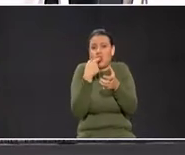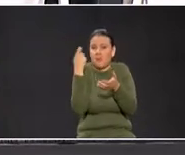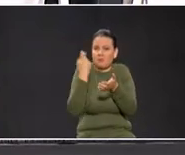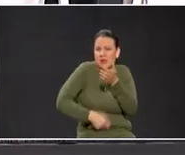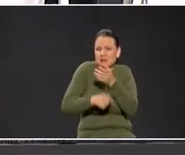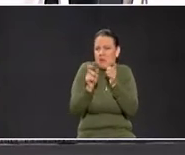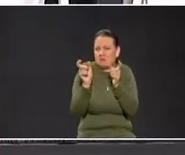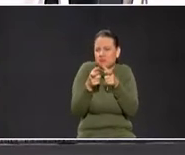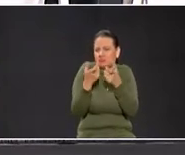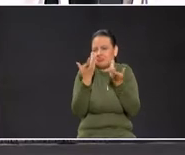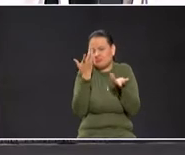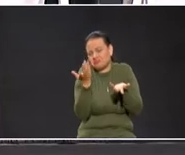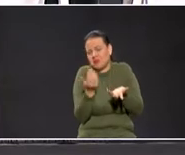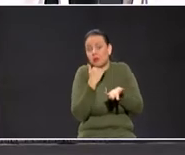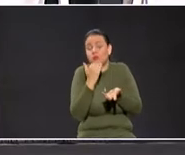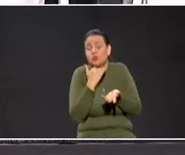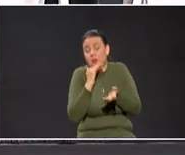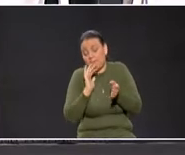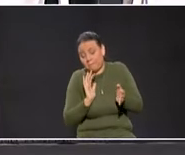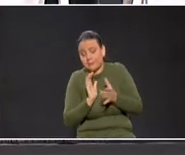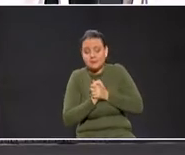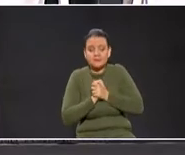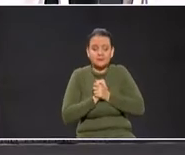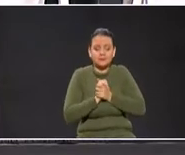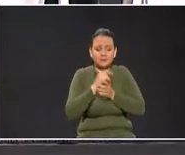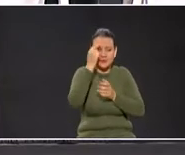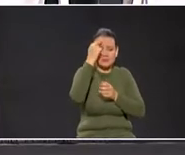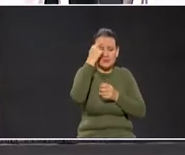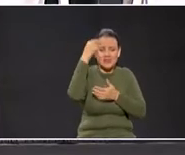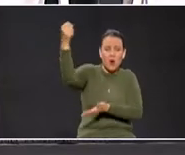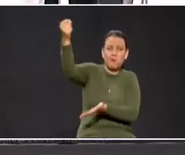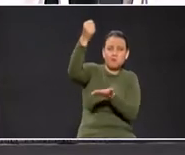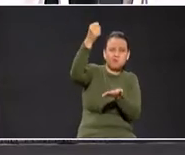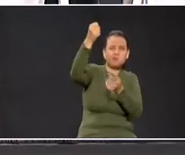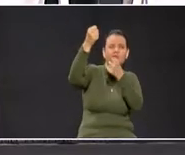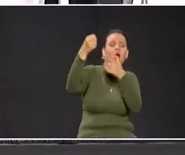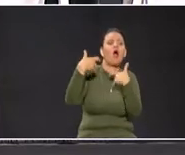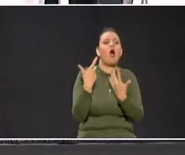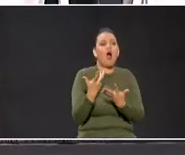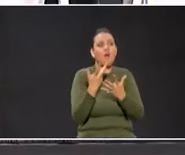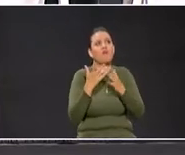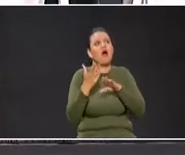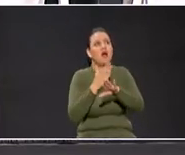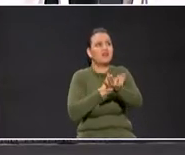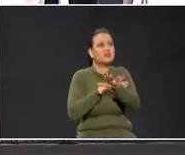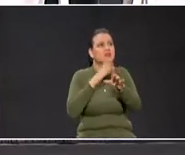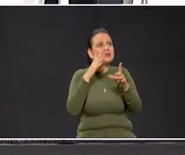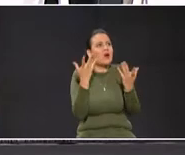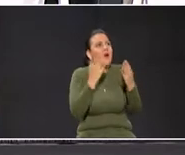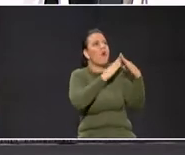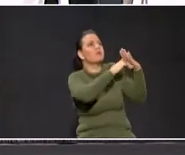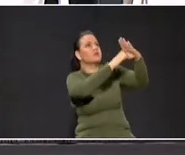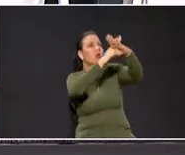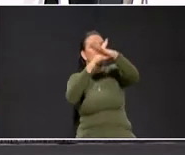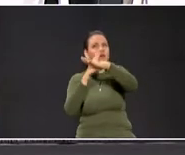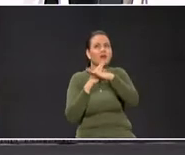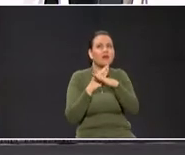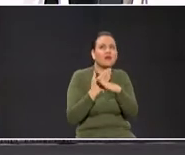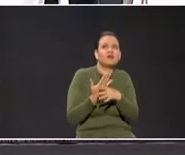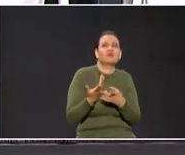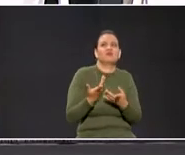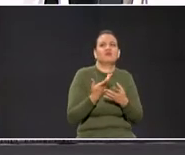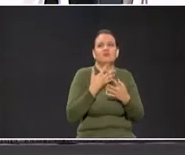los capitales yo creo que los capitales se atraen teniendo en cuenta circunstancias de seguridad sin circunstancias digamos de una oferta